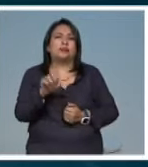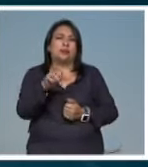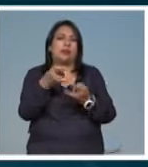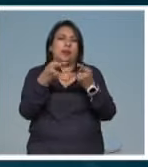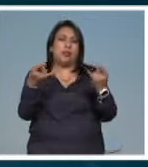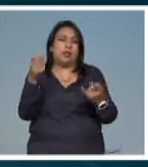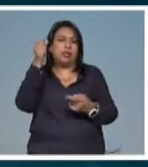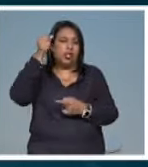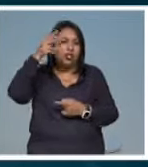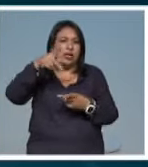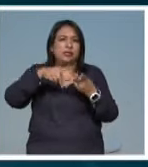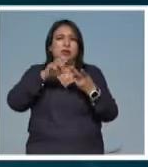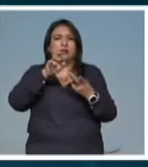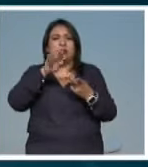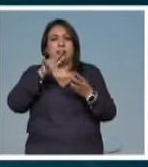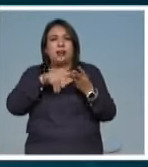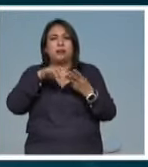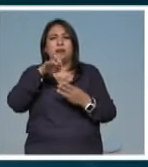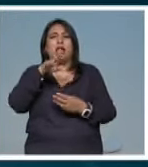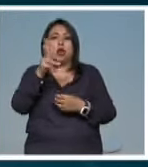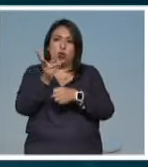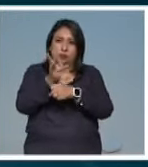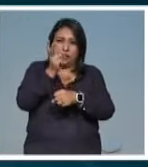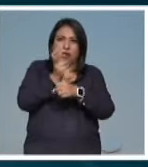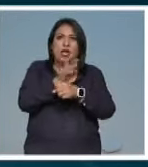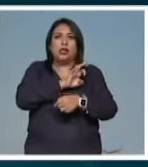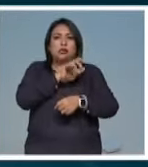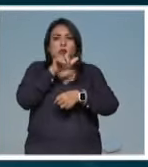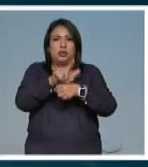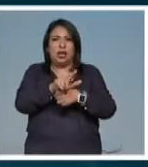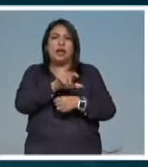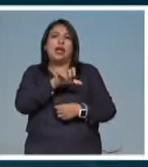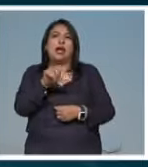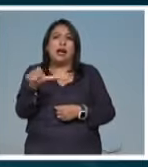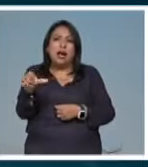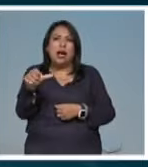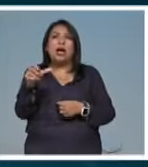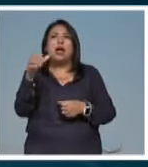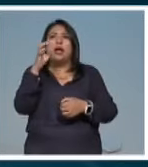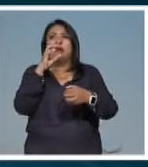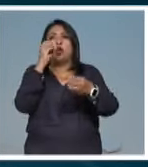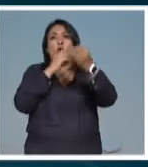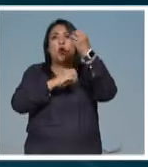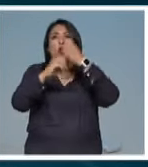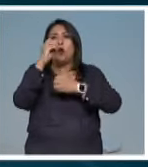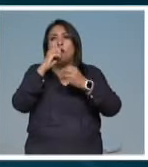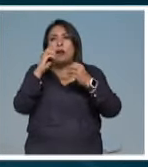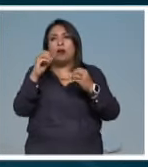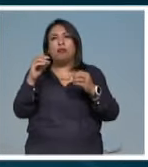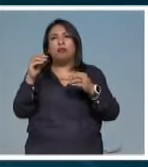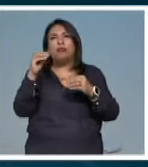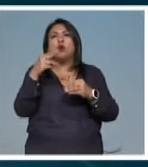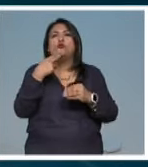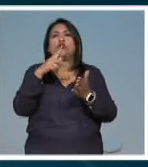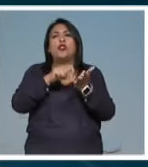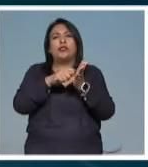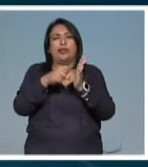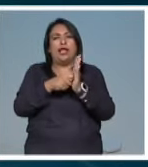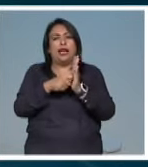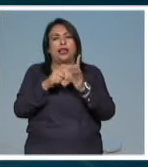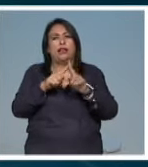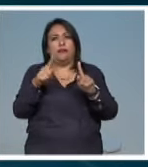historia de Shakespeare, de Cervantes y de Marlowe, que son invitados especiales en una puesta en escena creada con una peculiar técnica. Vamos